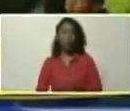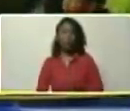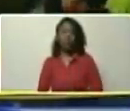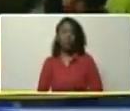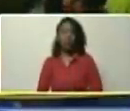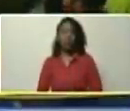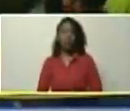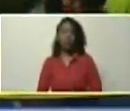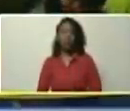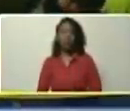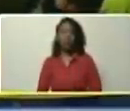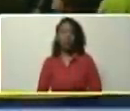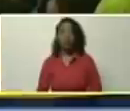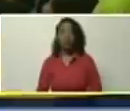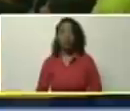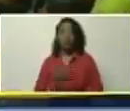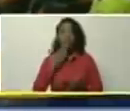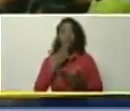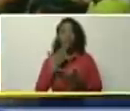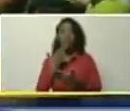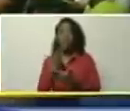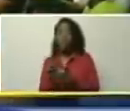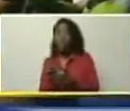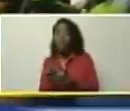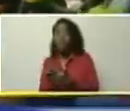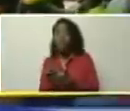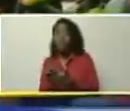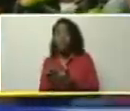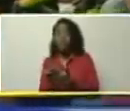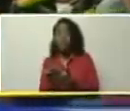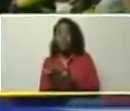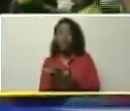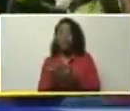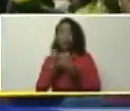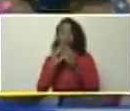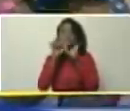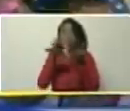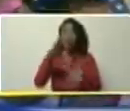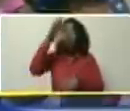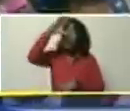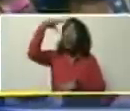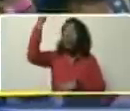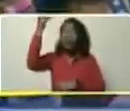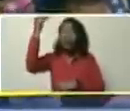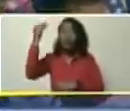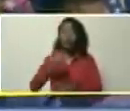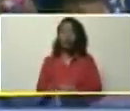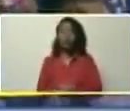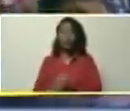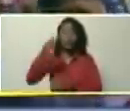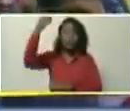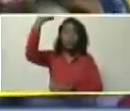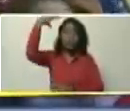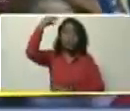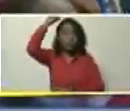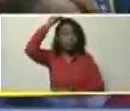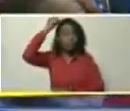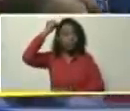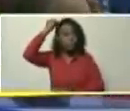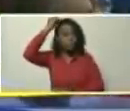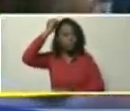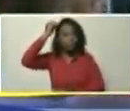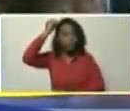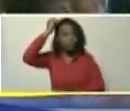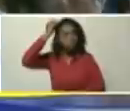y pidiendo las bendiciones de Dios y su iluminación